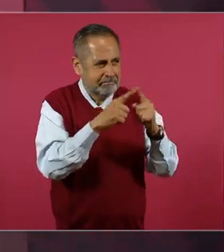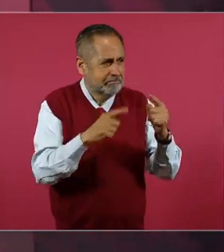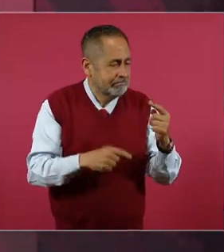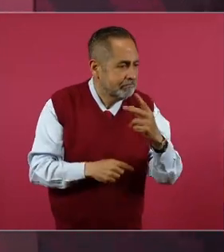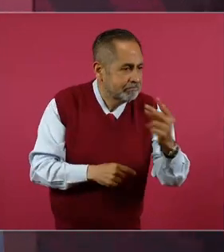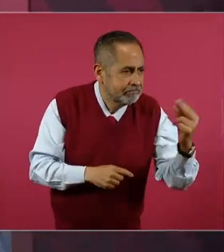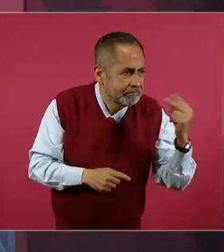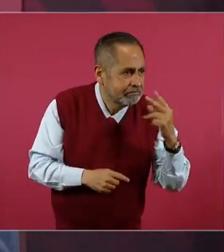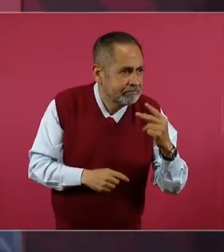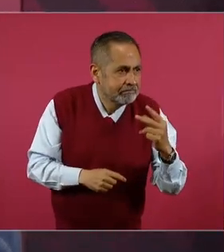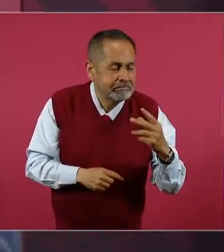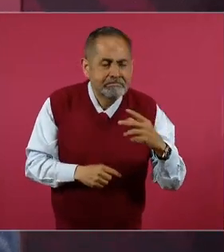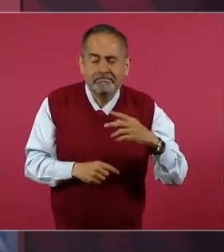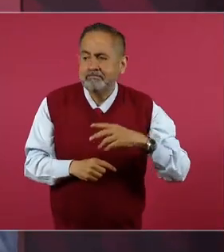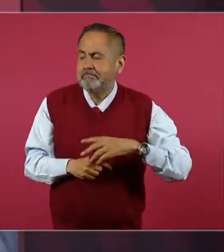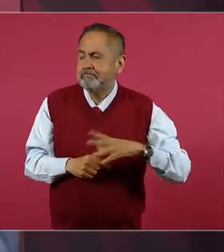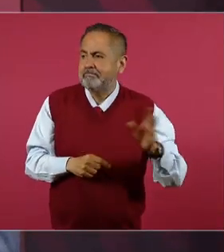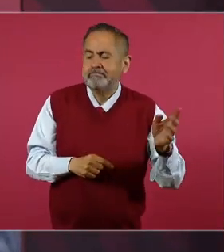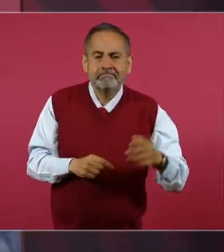a las